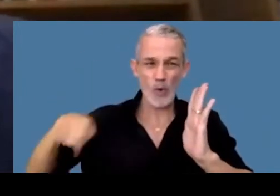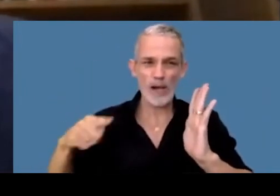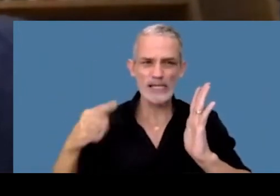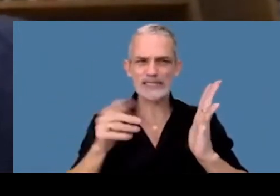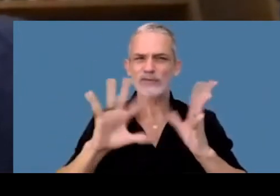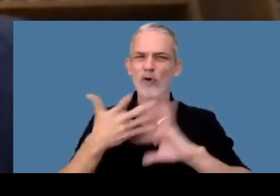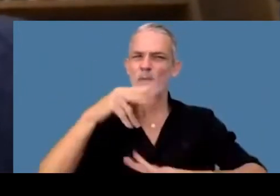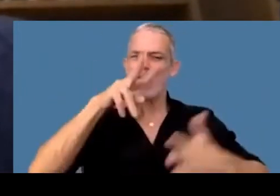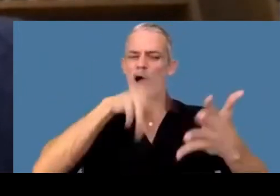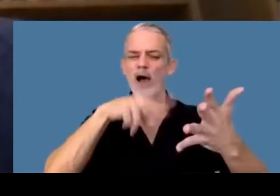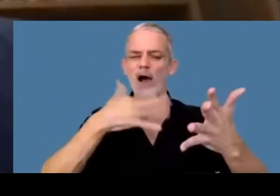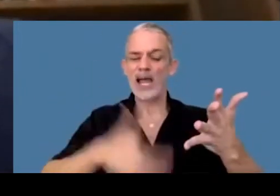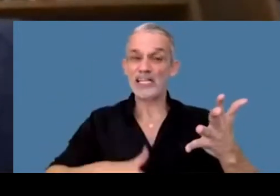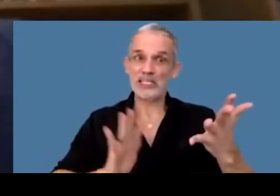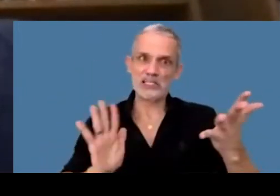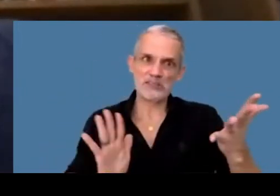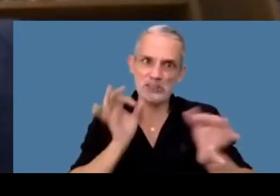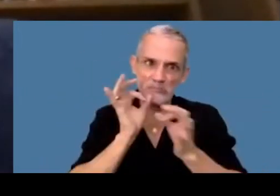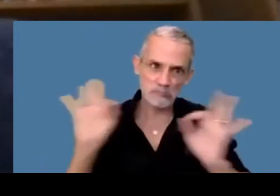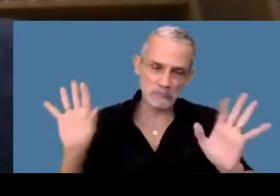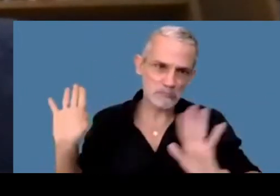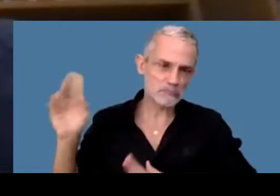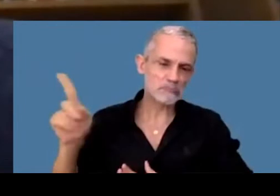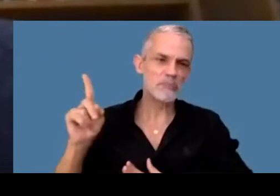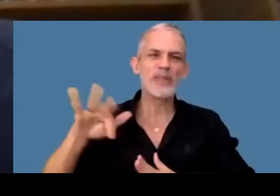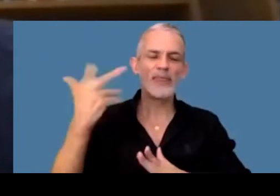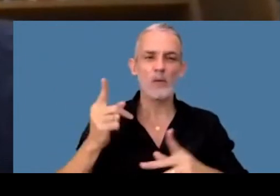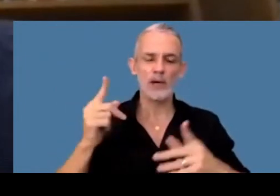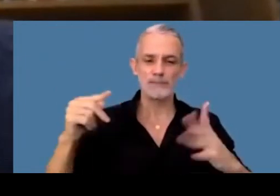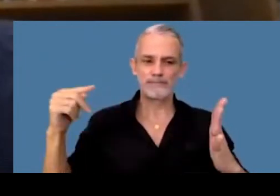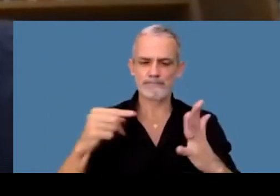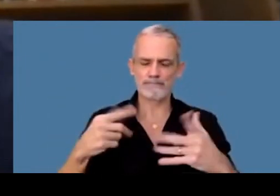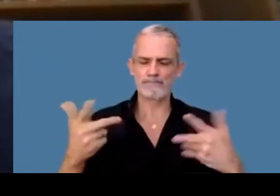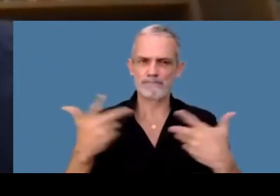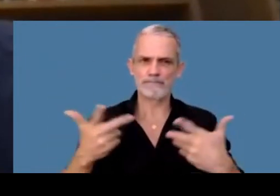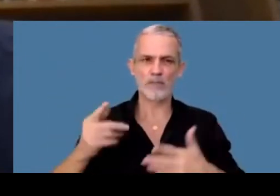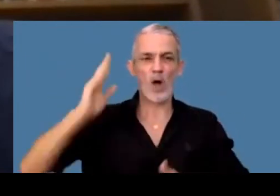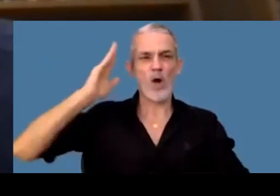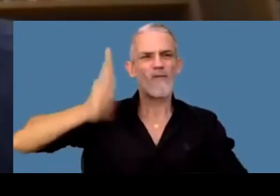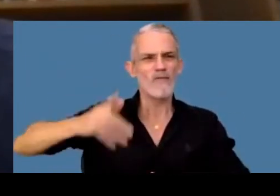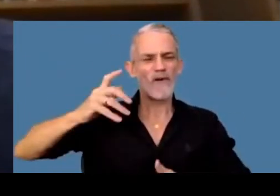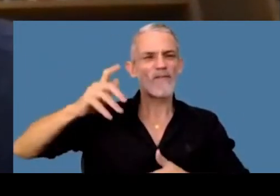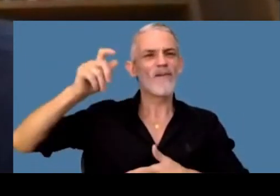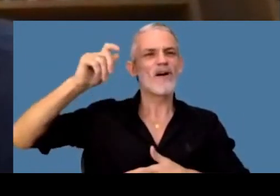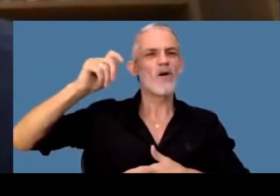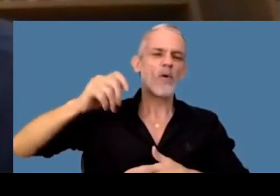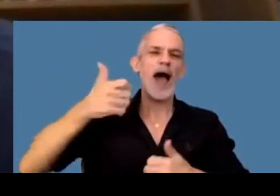interpretativos que creo que luego entraron en crisis, porque al momento de dictarse el fallo AT1, yo siempre señalo que,